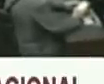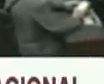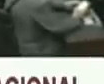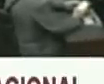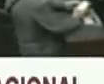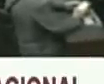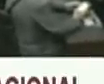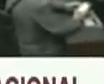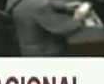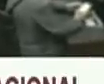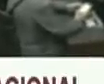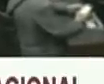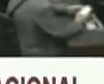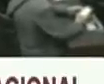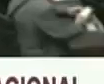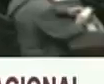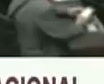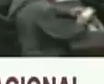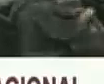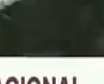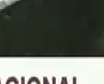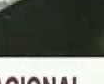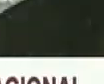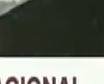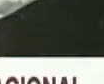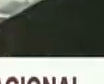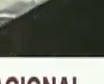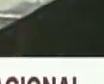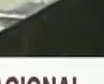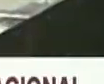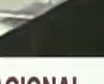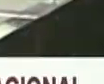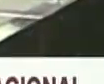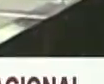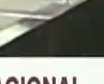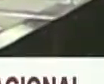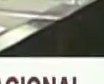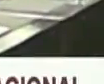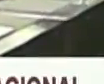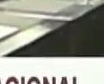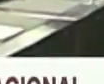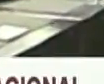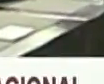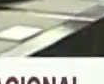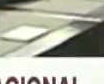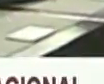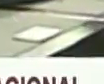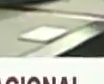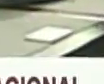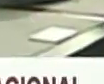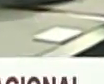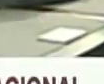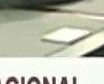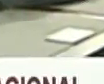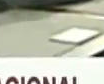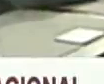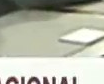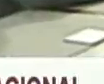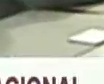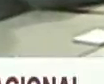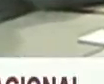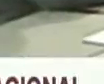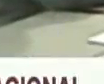El día de hoy el Parlamento venezolano celebra con un proyecto de acuerdo que será presentado por el diputado Arle